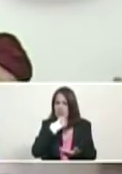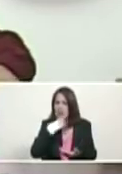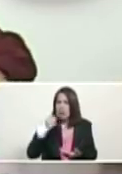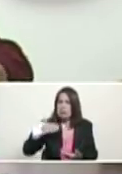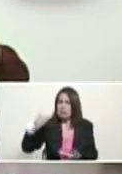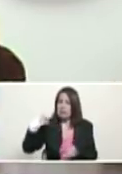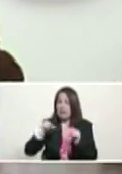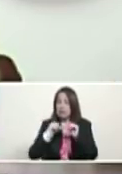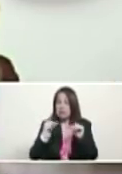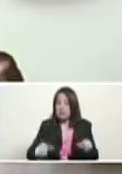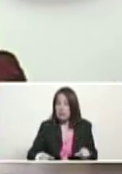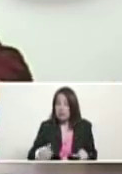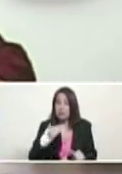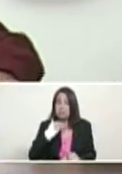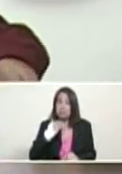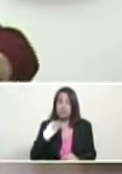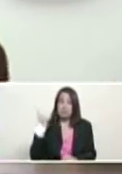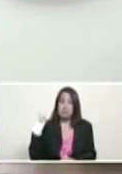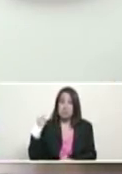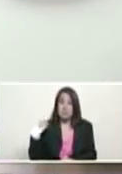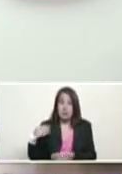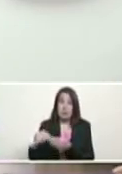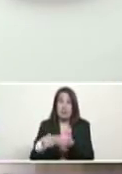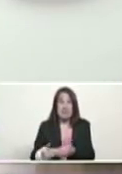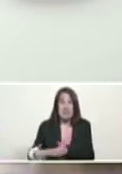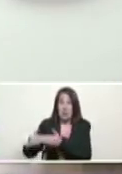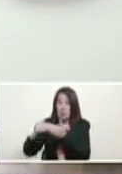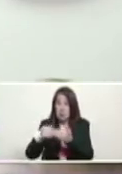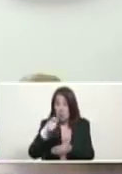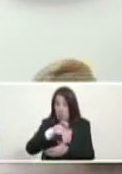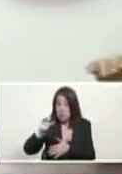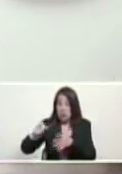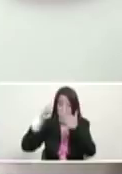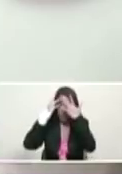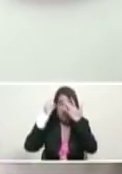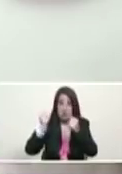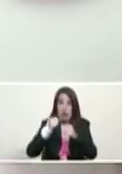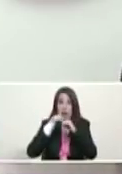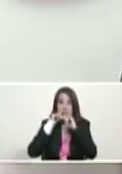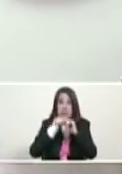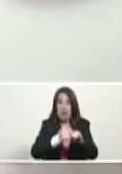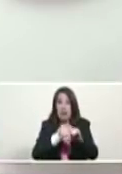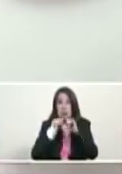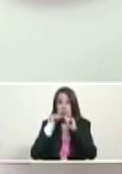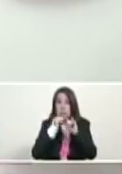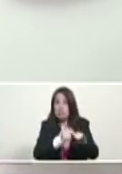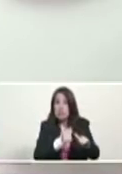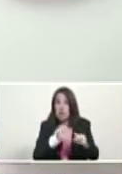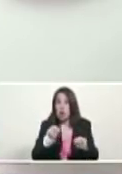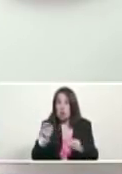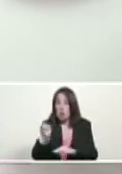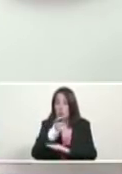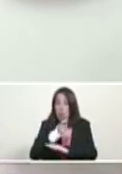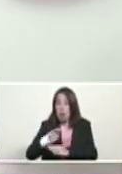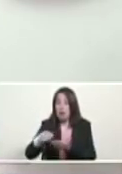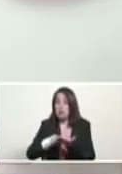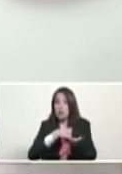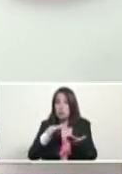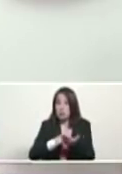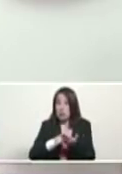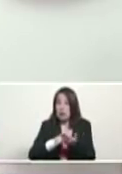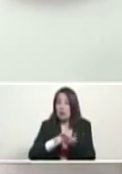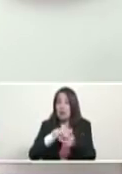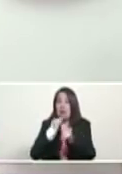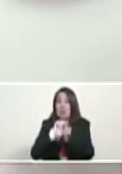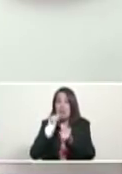vulnerables. Estados Unidos y sus expertos denunciando y buscando soluciones para los ciberataques